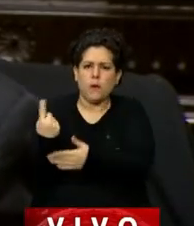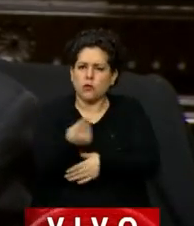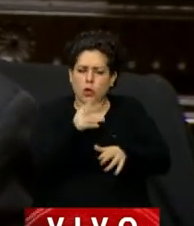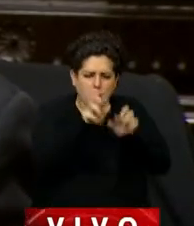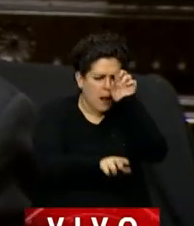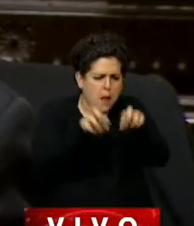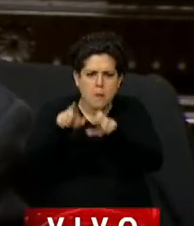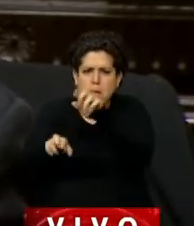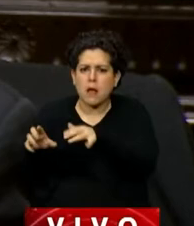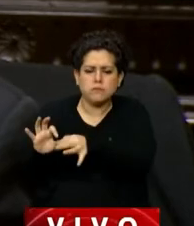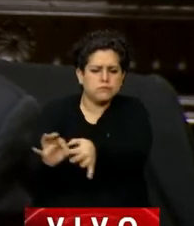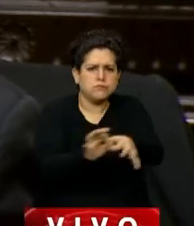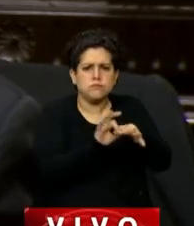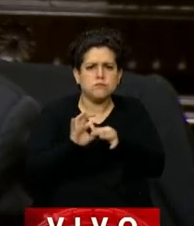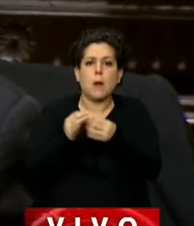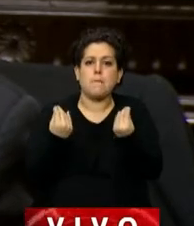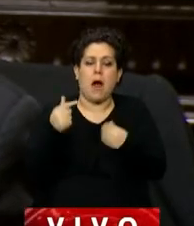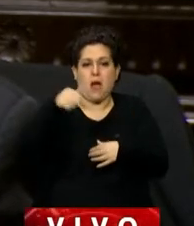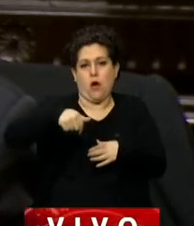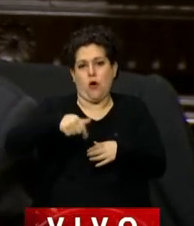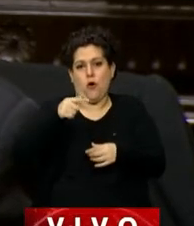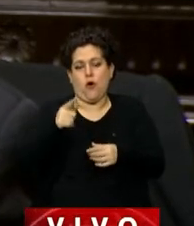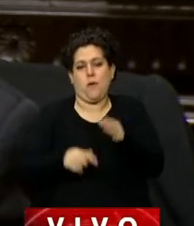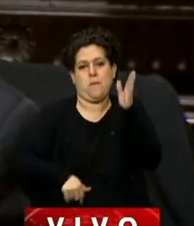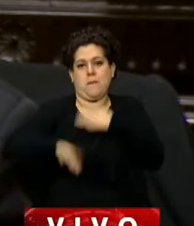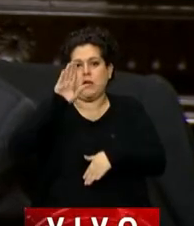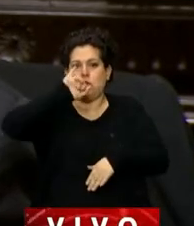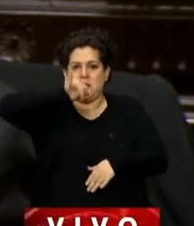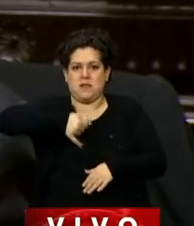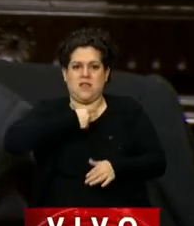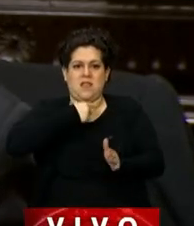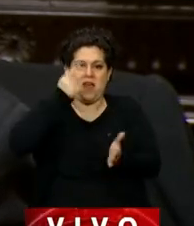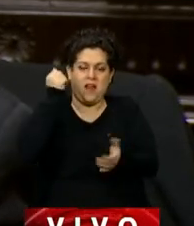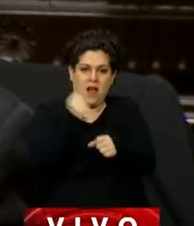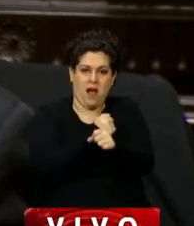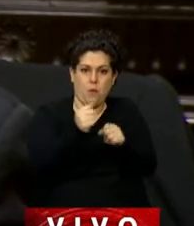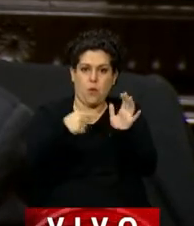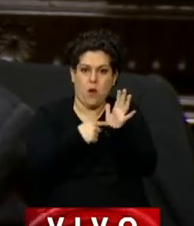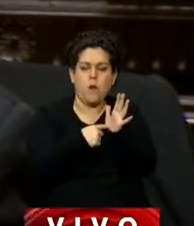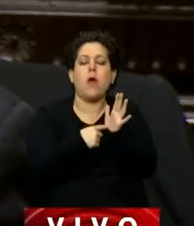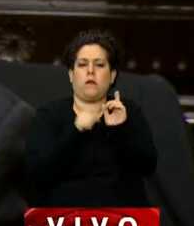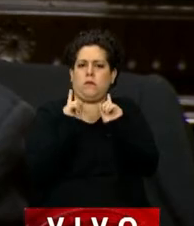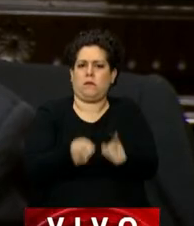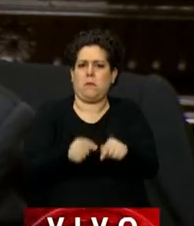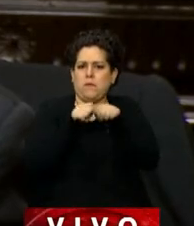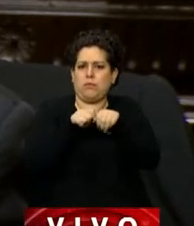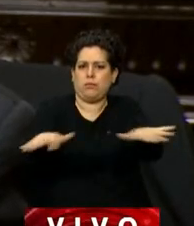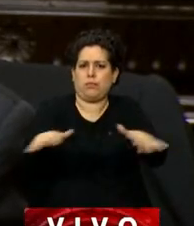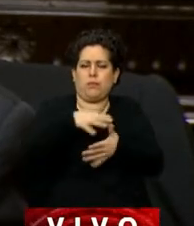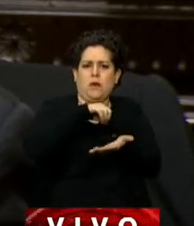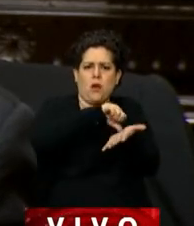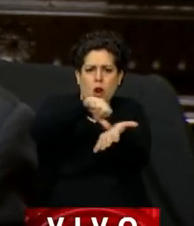esta unanimidad que tenemos en el dictamen se transmita también en